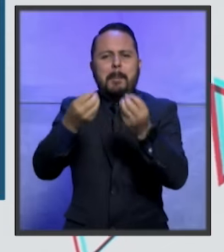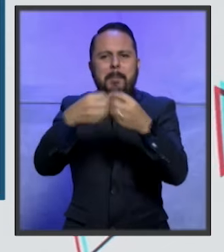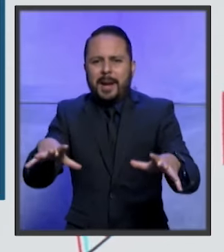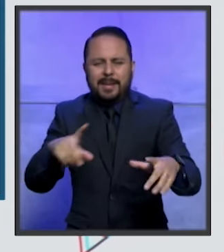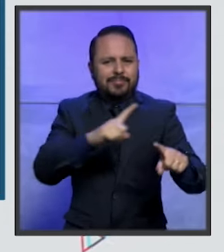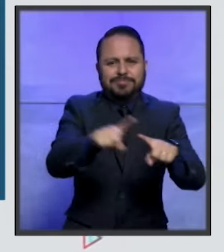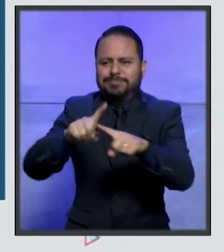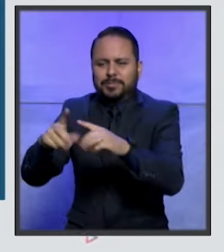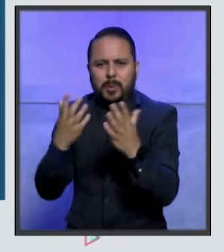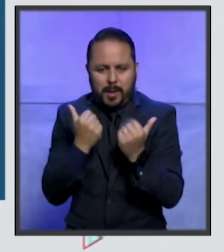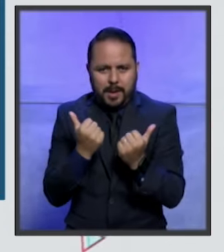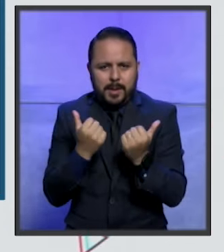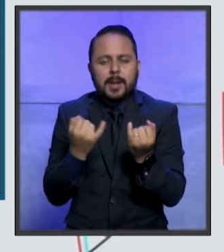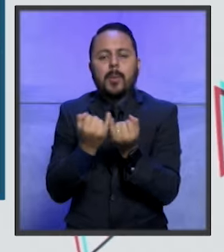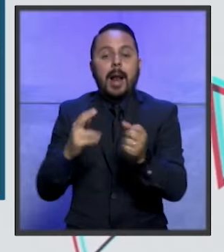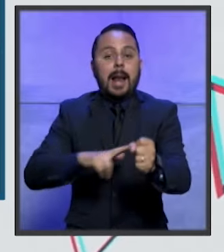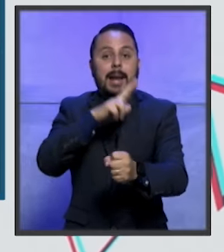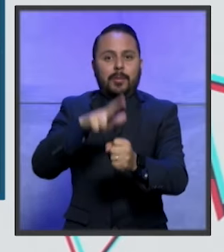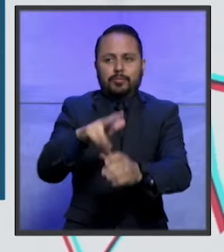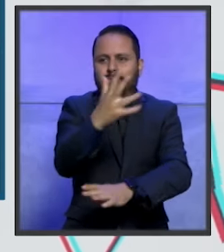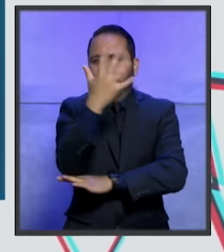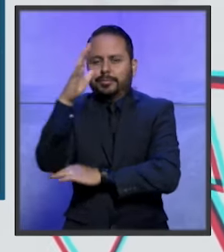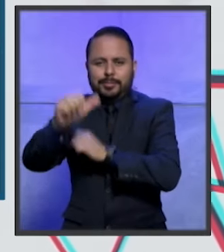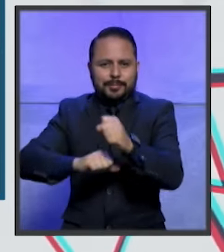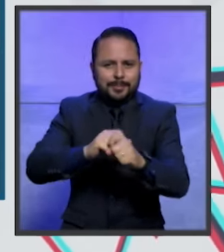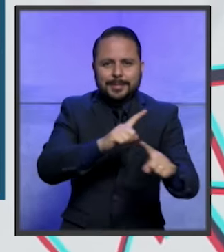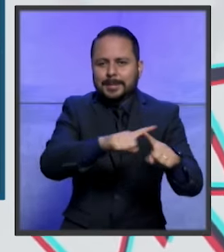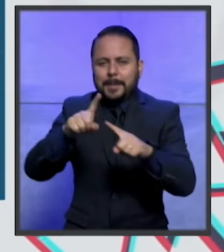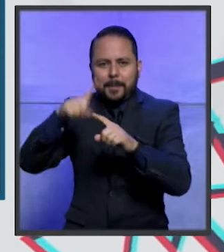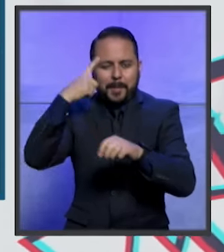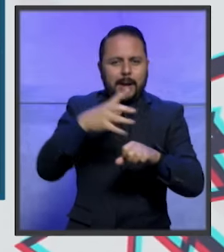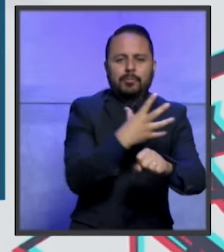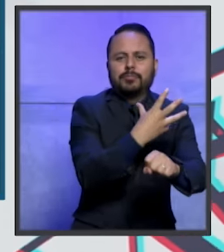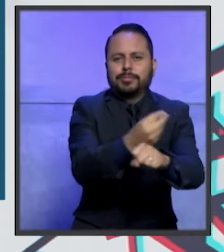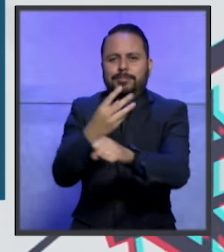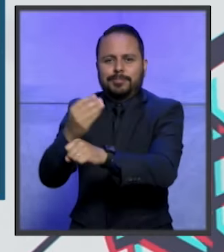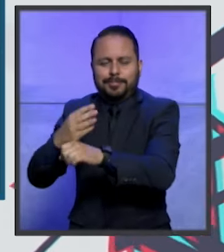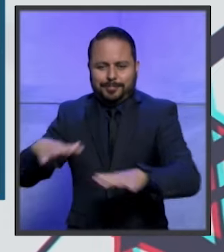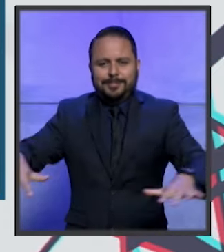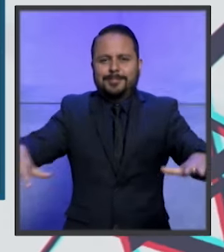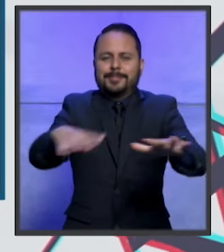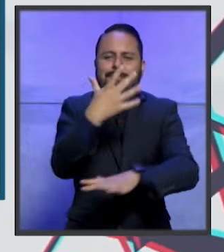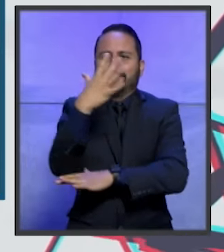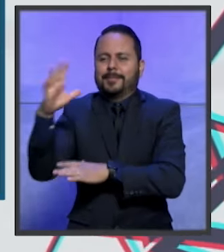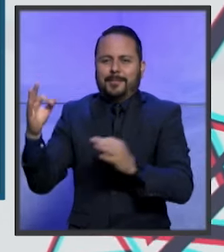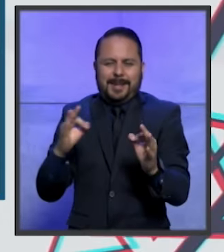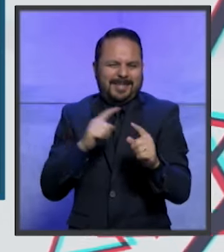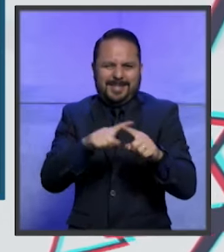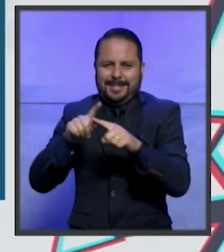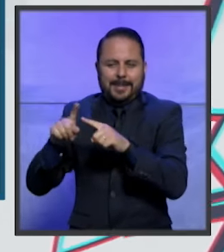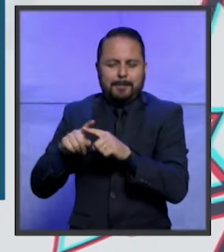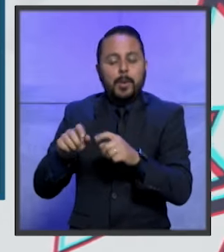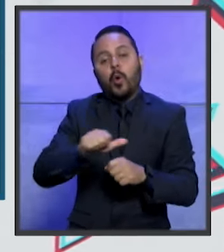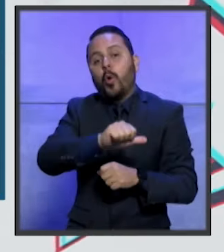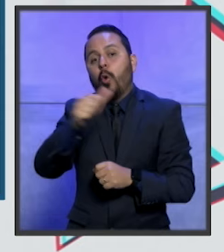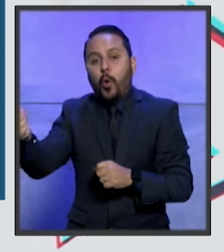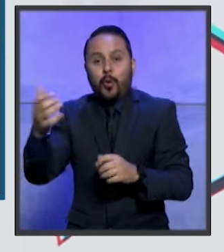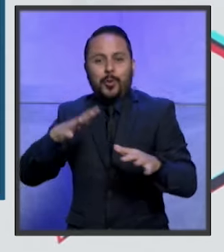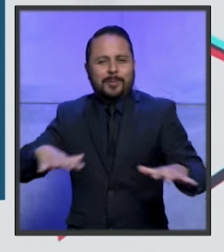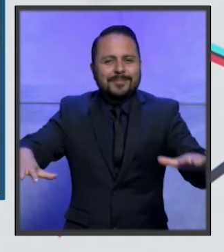de diversidad otro más naturaleza resiliente y restauración de ecosistemas otro